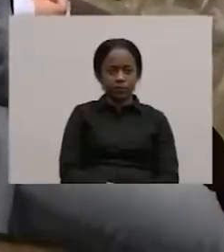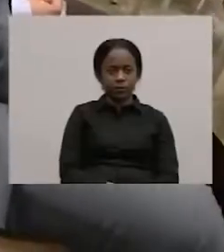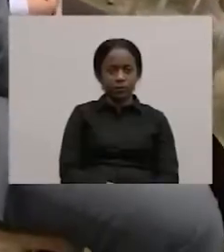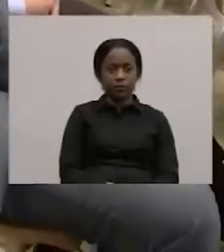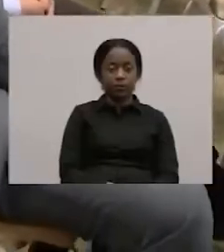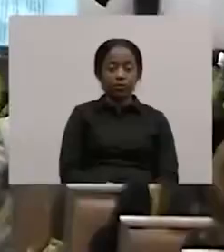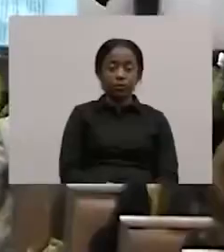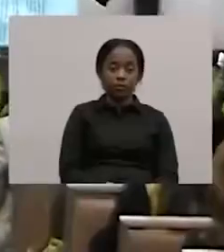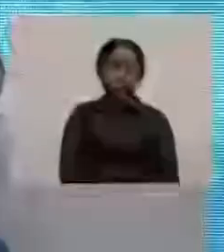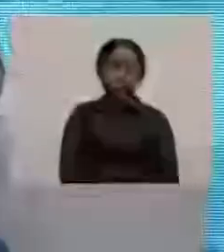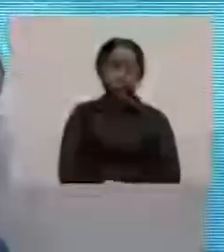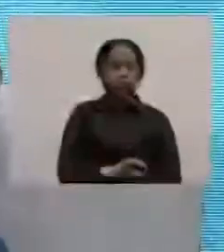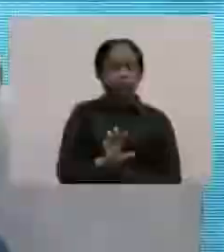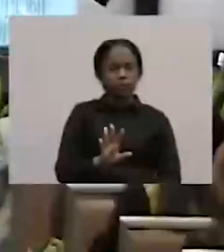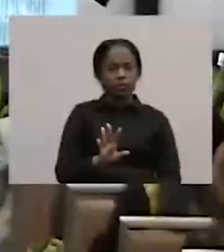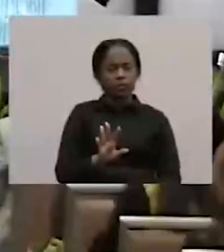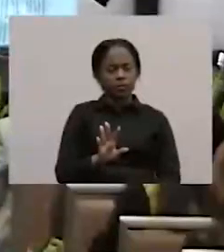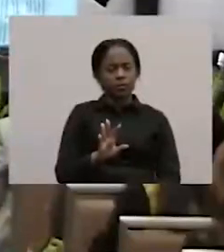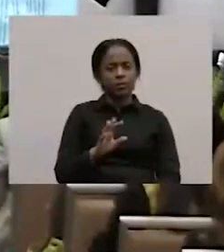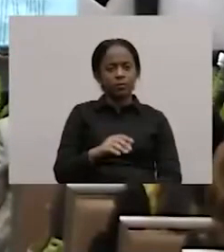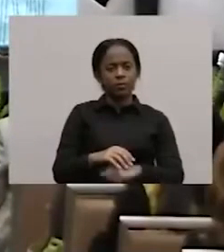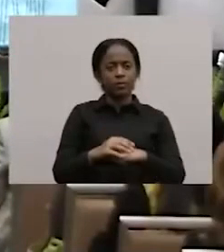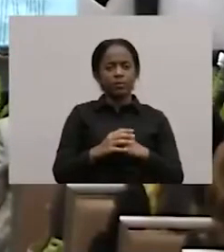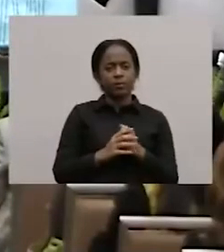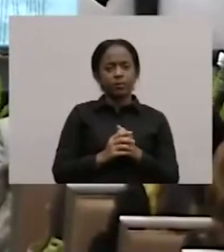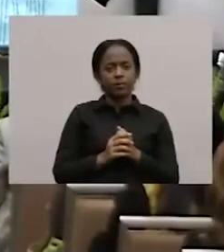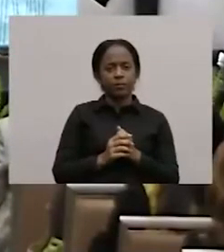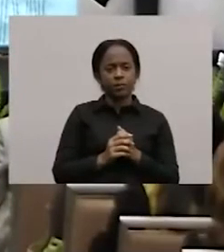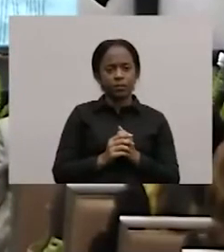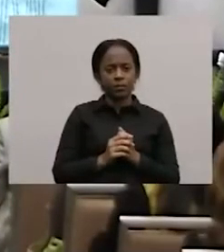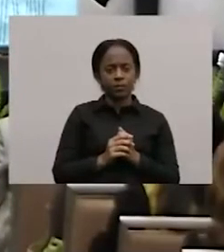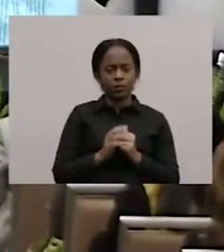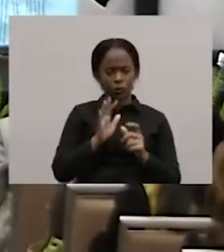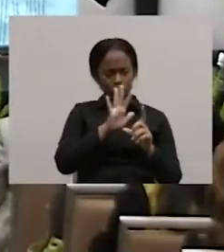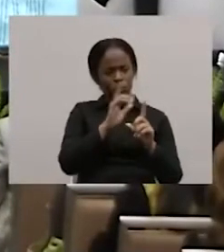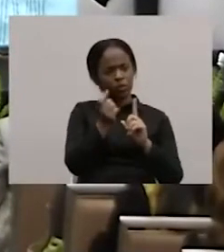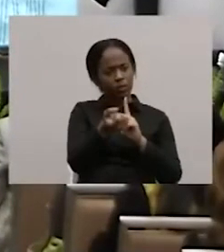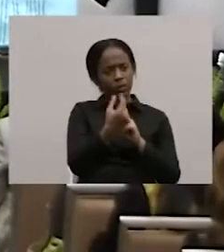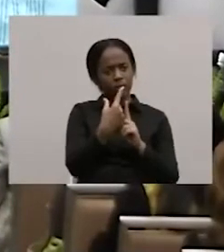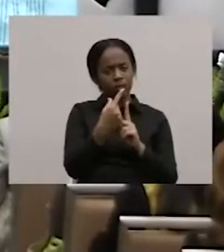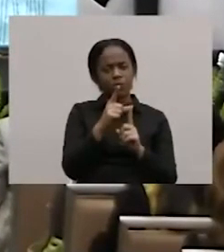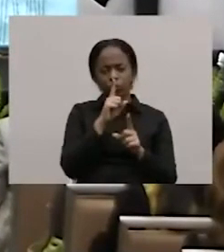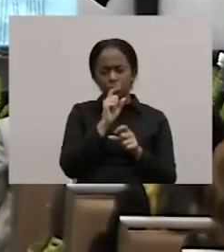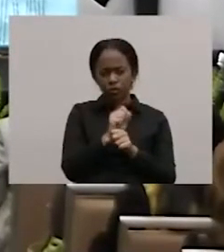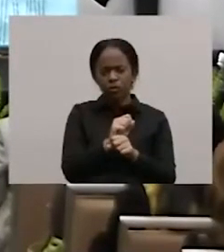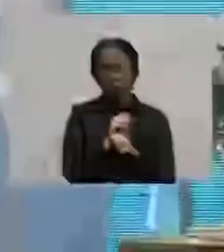Bueno, a propósito de la pregunta de Nina, y es interesante esto,